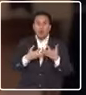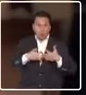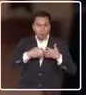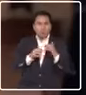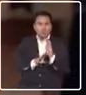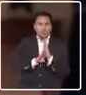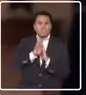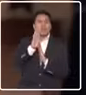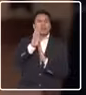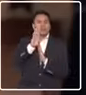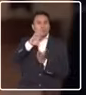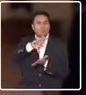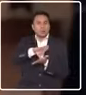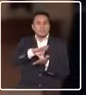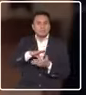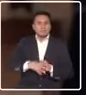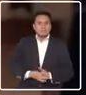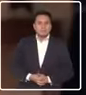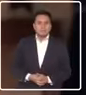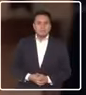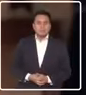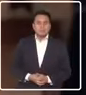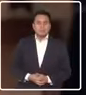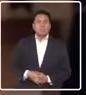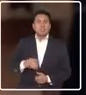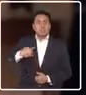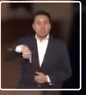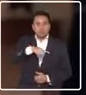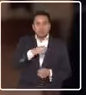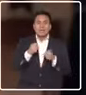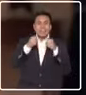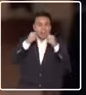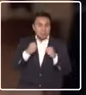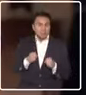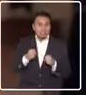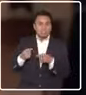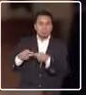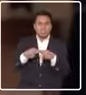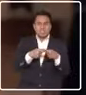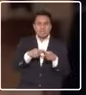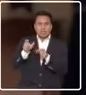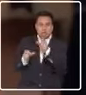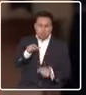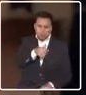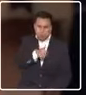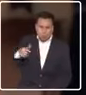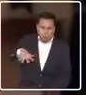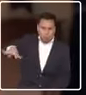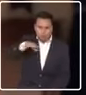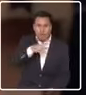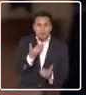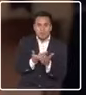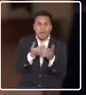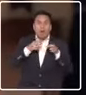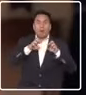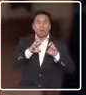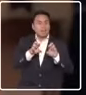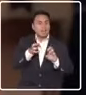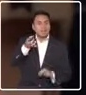motor de nuestro desarrollo como país si somos capaces como sociedad entera de aprovechar esta